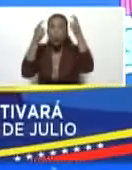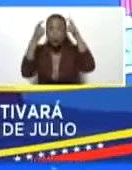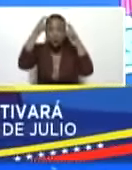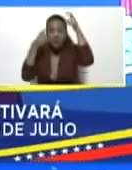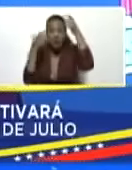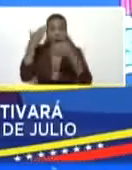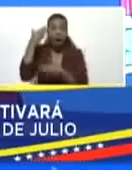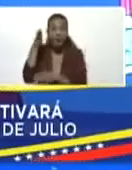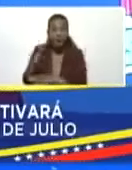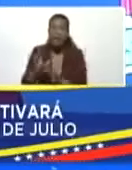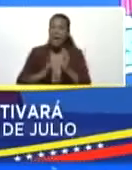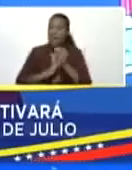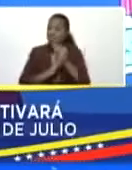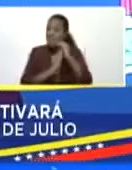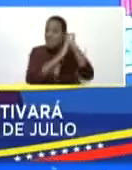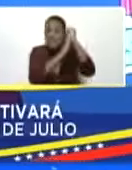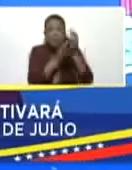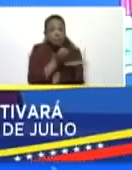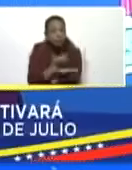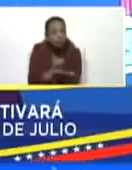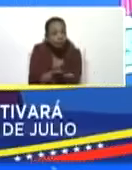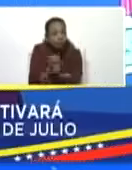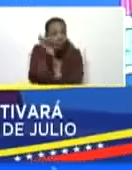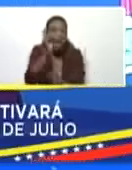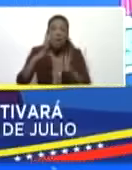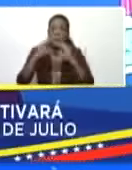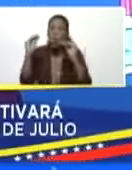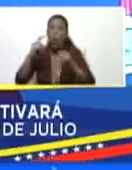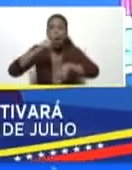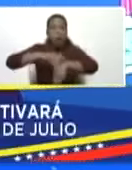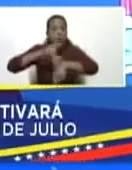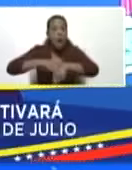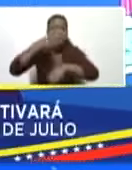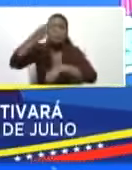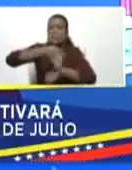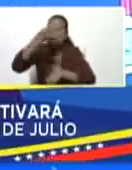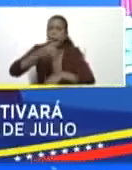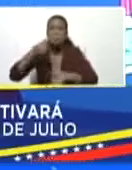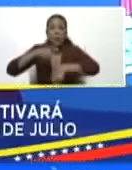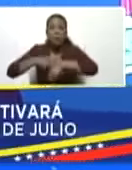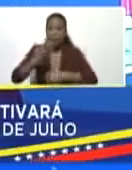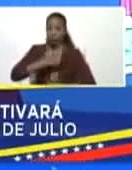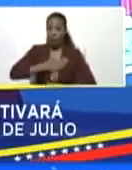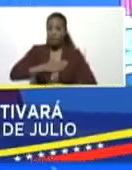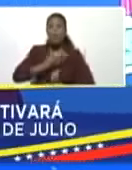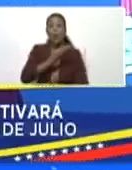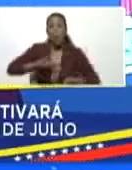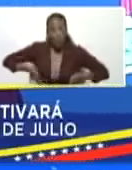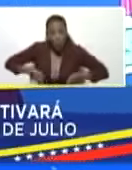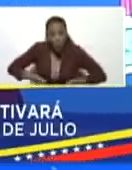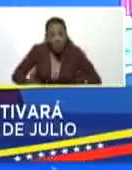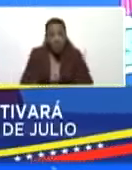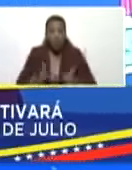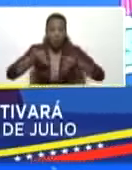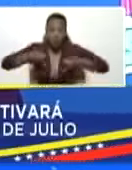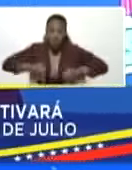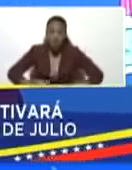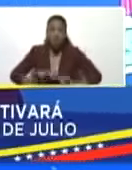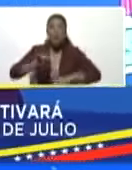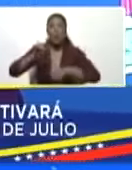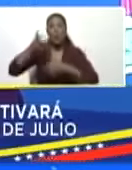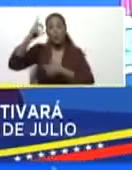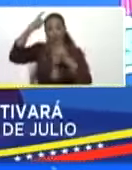Chávez directo, leales a Chávez en todas las horas, leales a mí como hijo de Chávez en todas las horas.